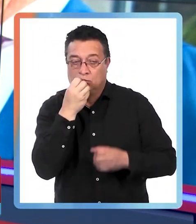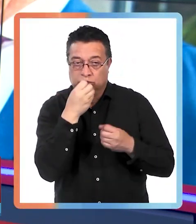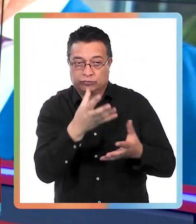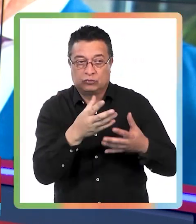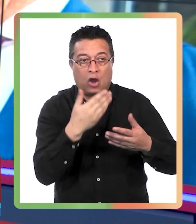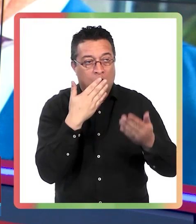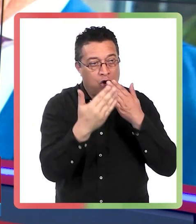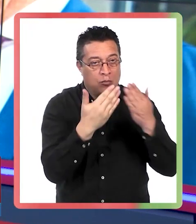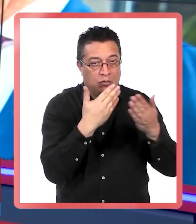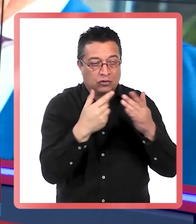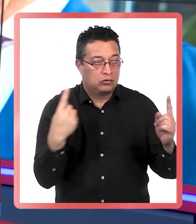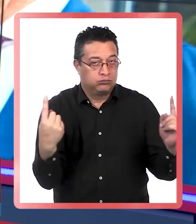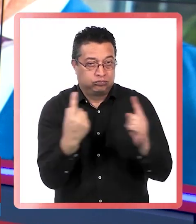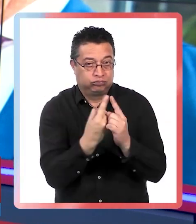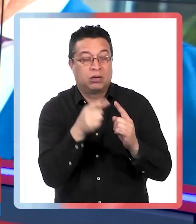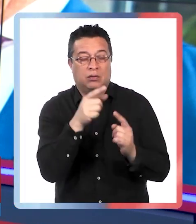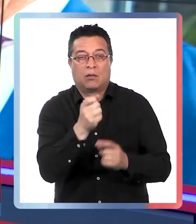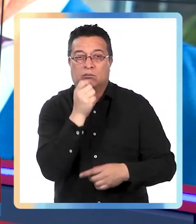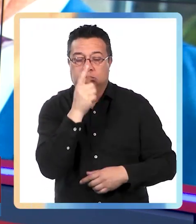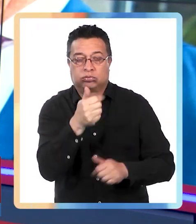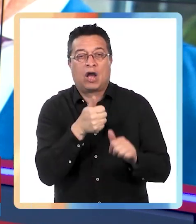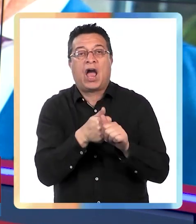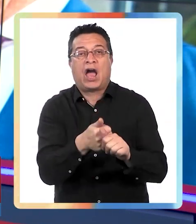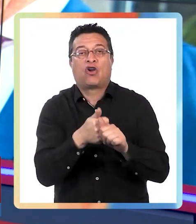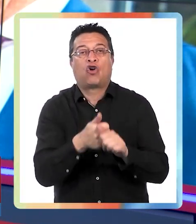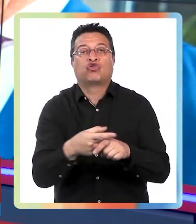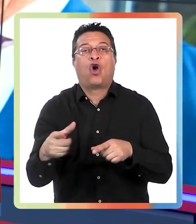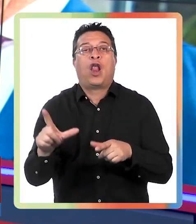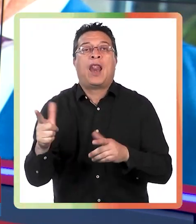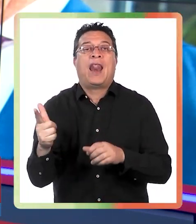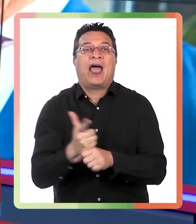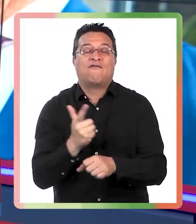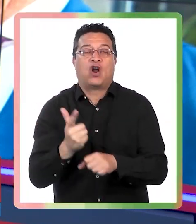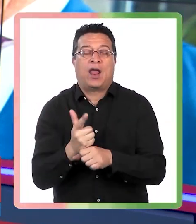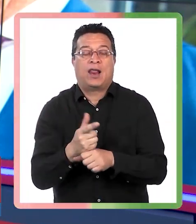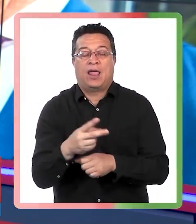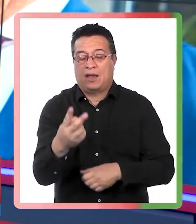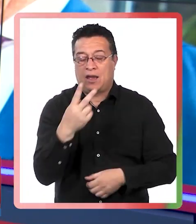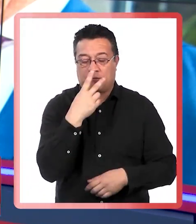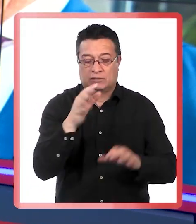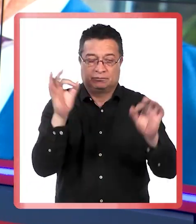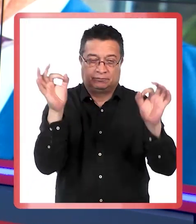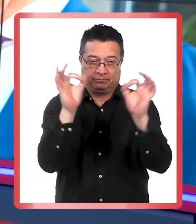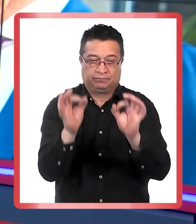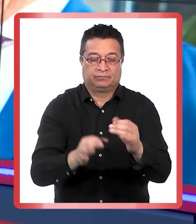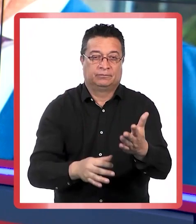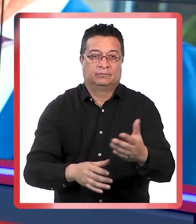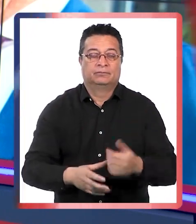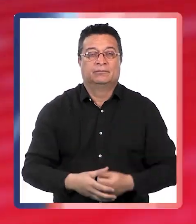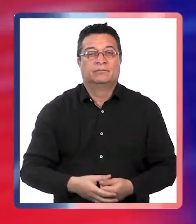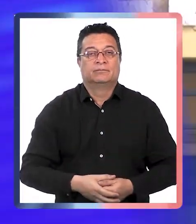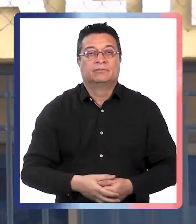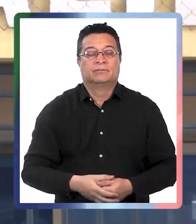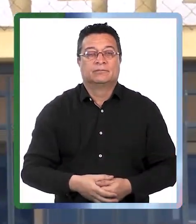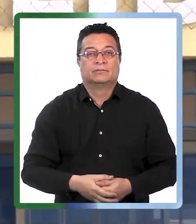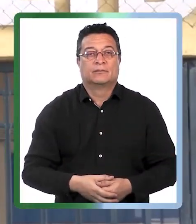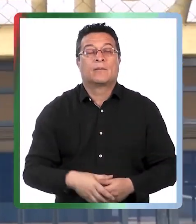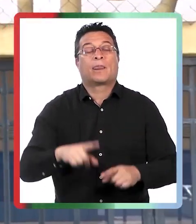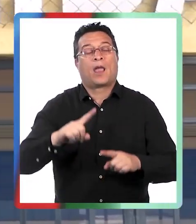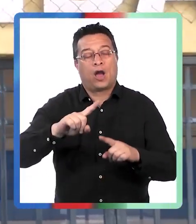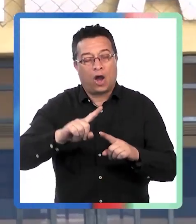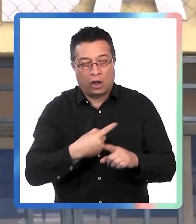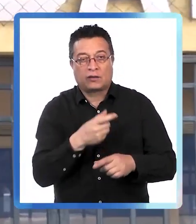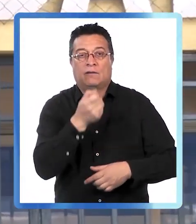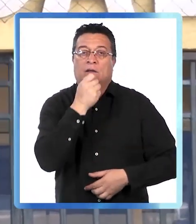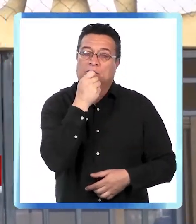sus conversaciones con el edil y acusó acoso laboral. Antofagasta TV con todos los detalles.